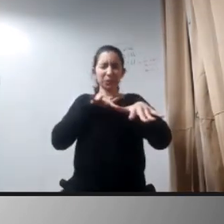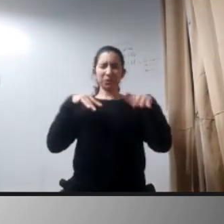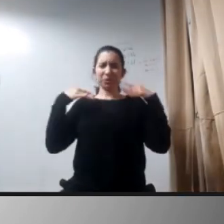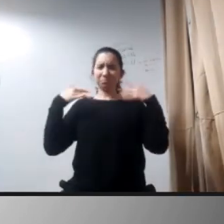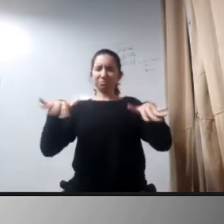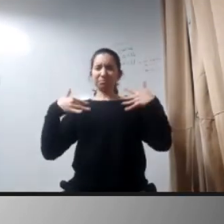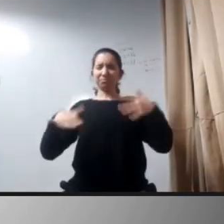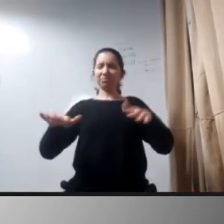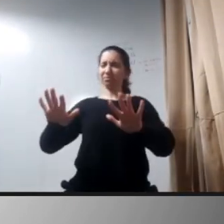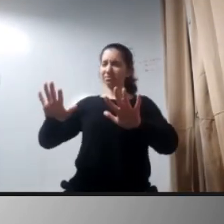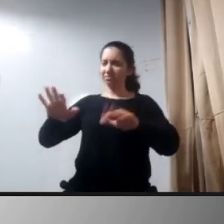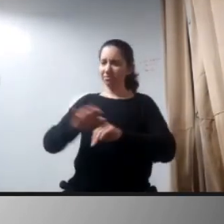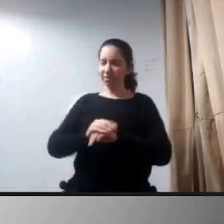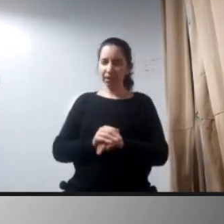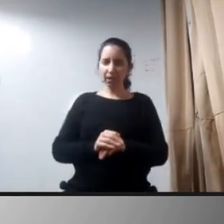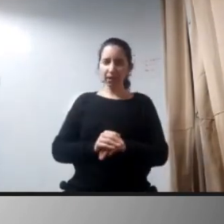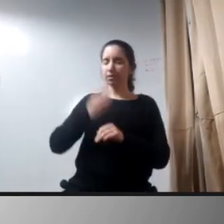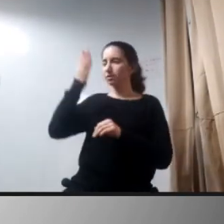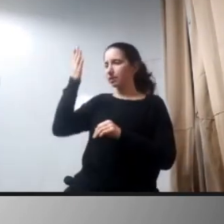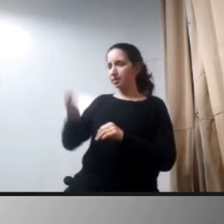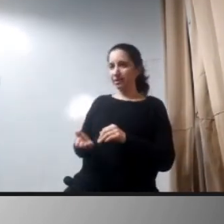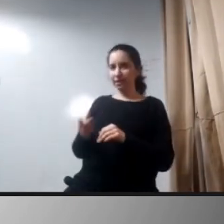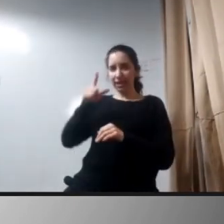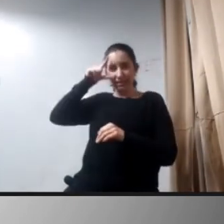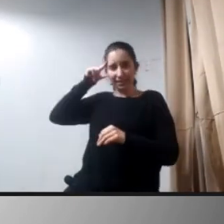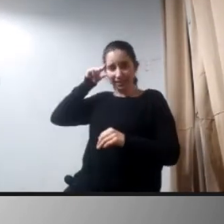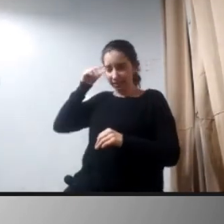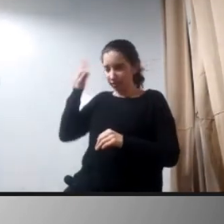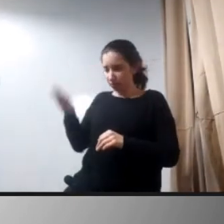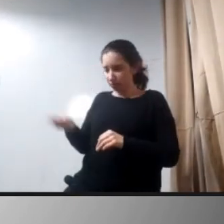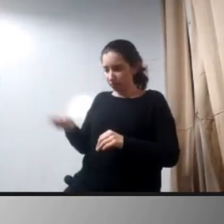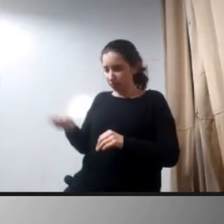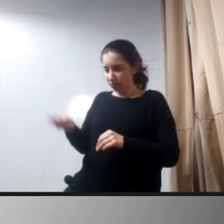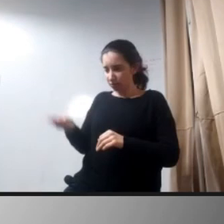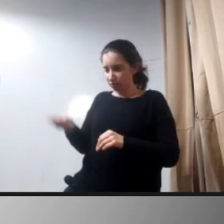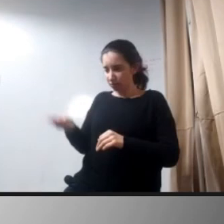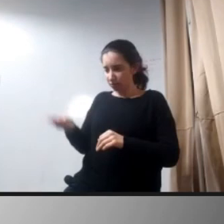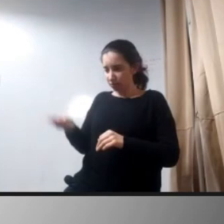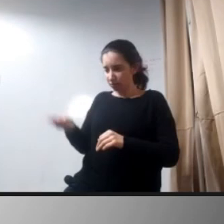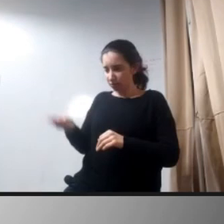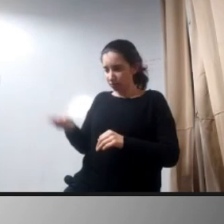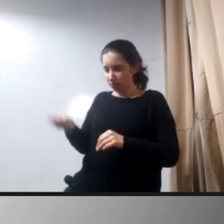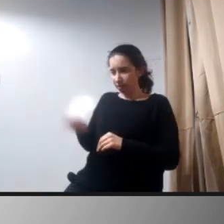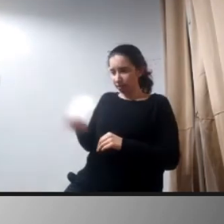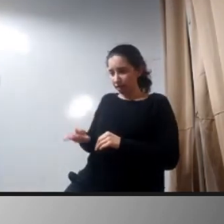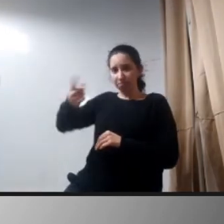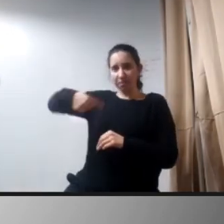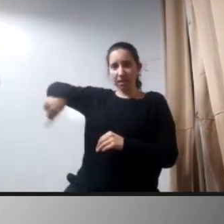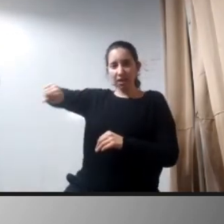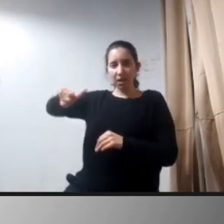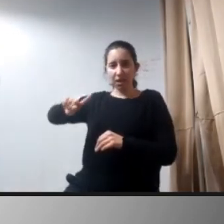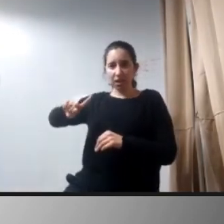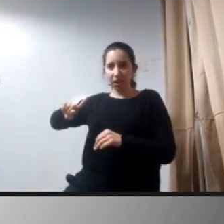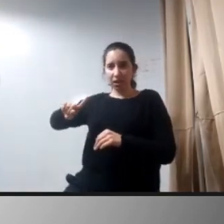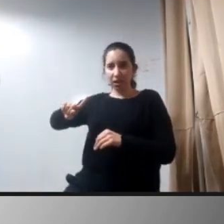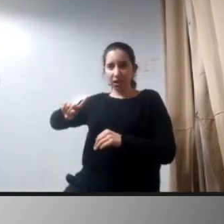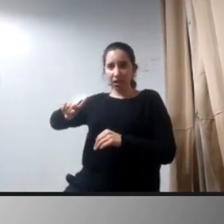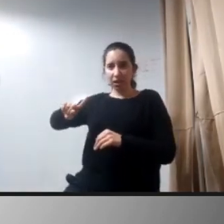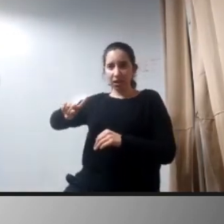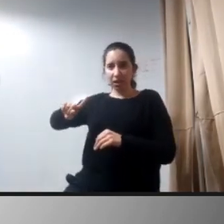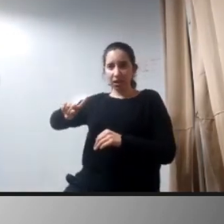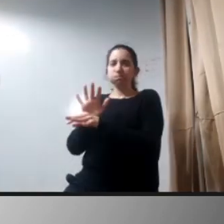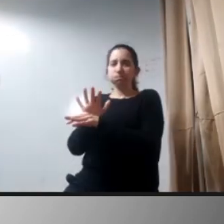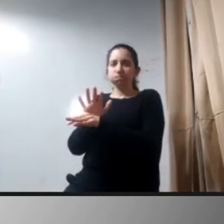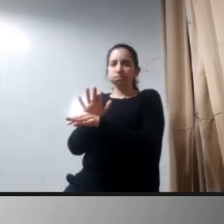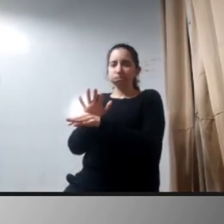En lugar de decir, no, el síndrome de Down no es una enfermedad, es un síndrome, y sí se recomienda el aborto selectivo. Pero él no